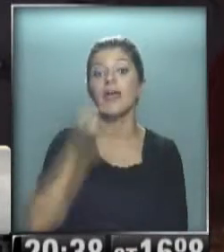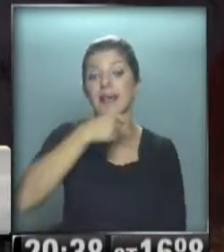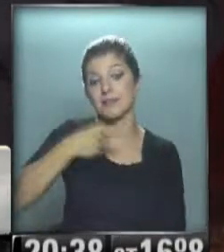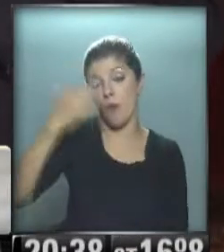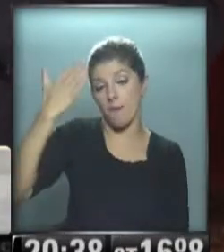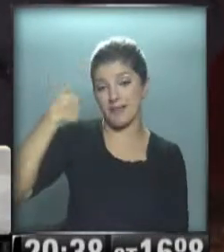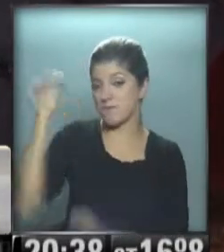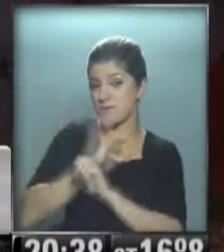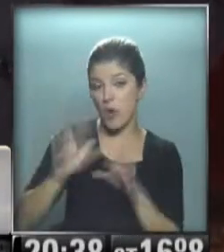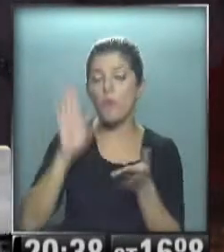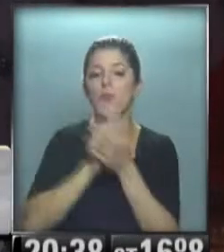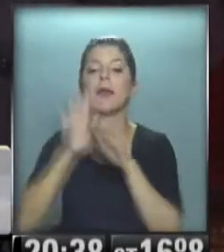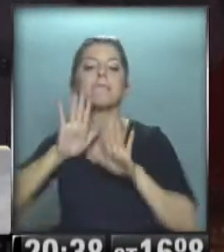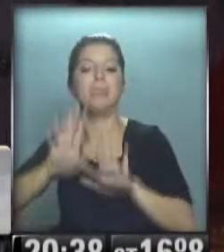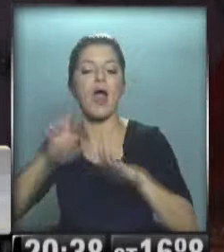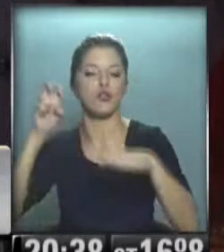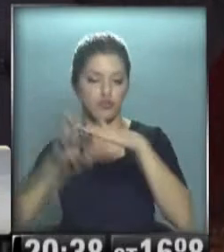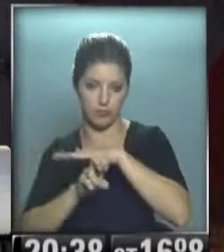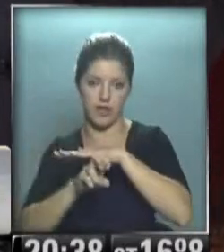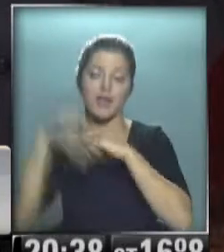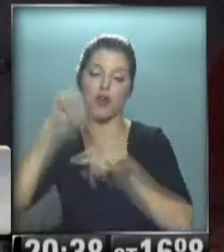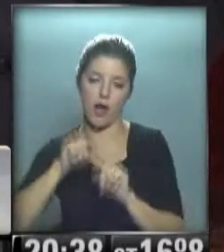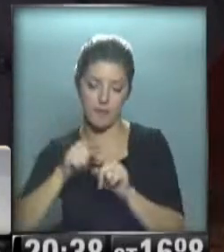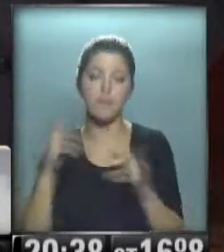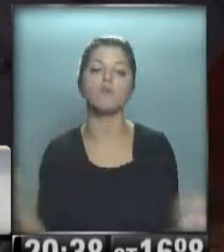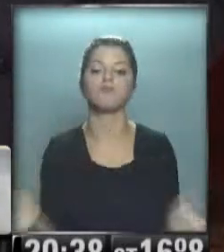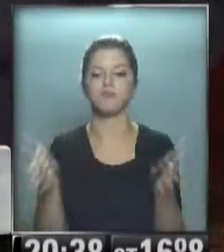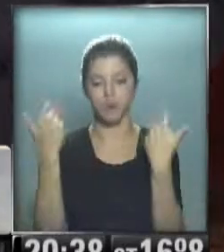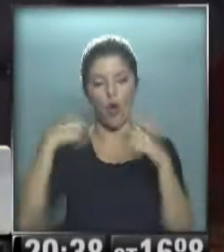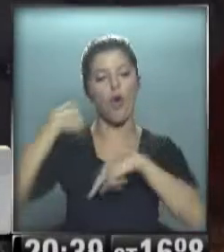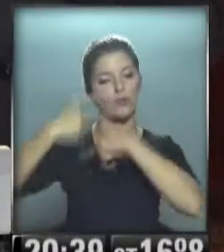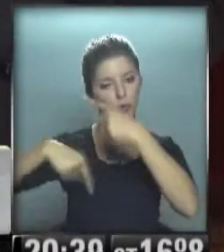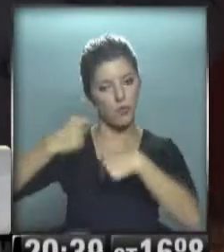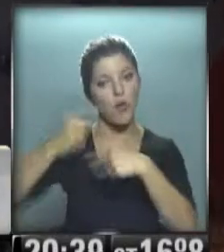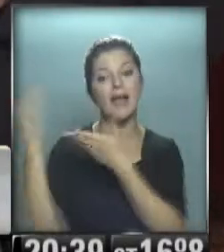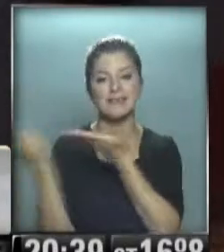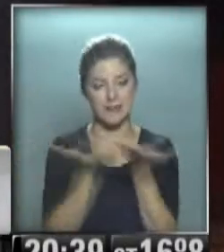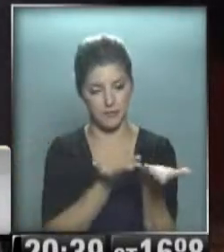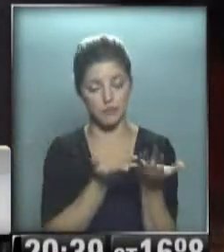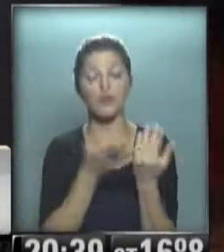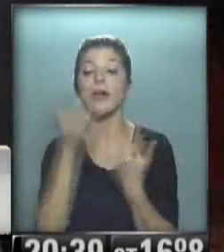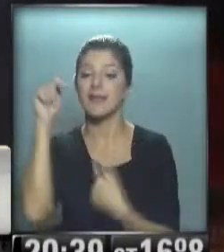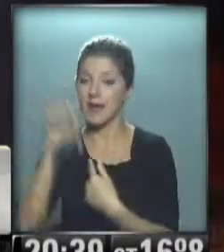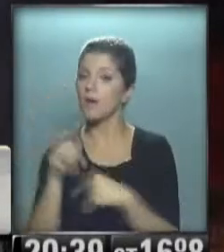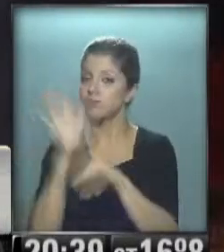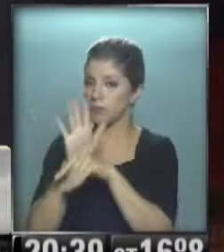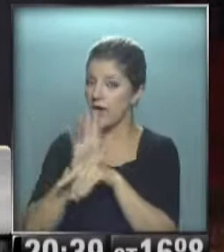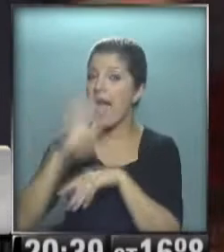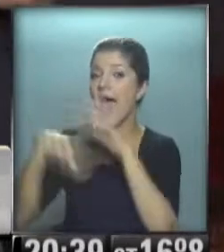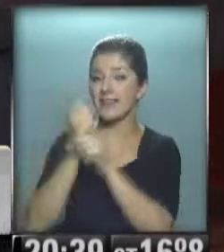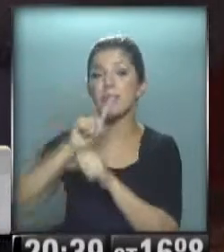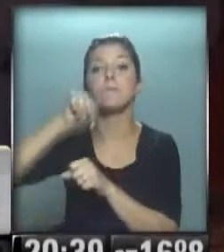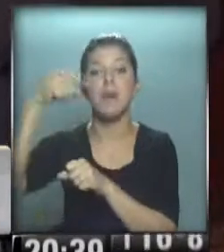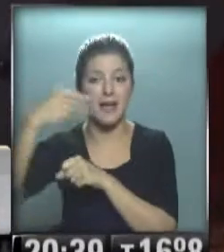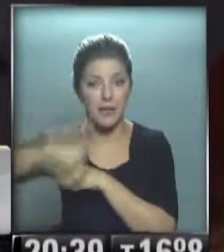semana con el paro de subtes, que ahora ha sido levantado, que hay una tregua hasta el día de mañana, que va a